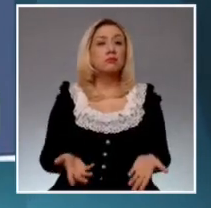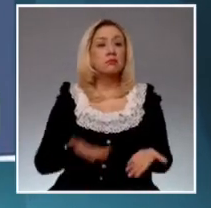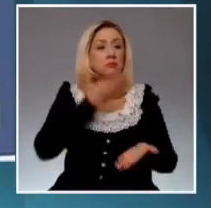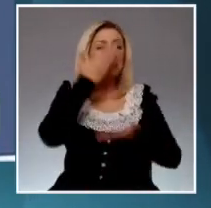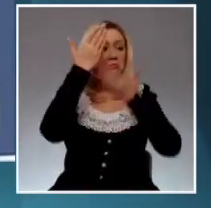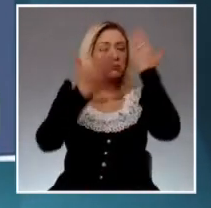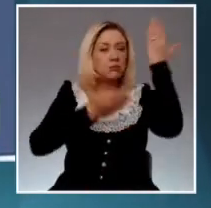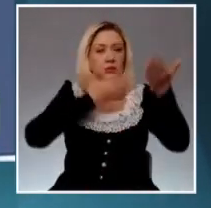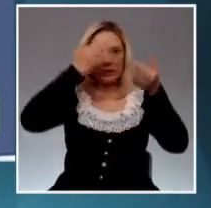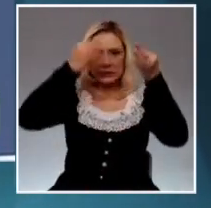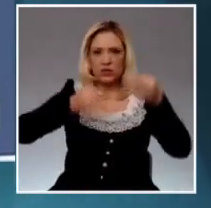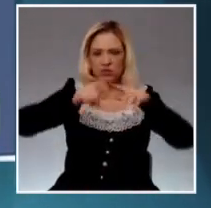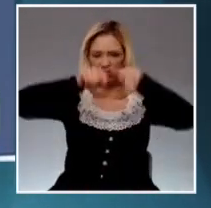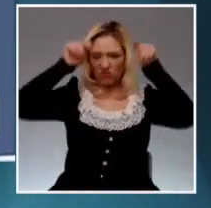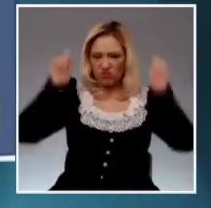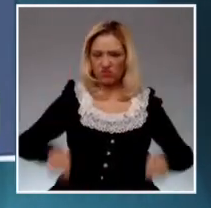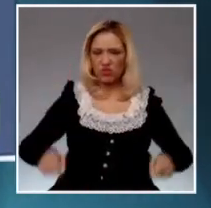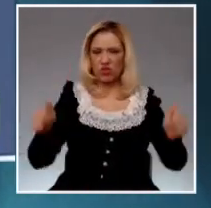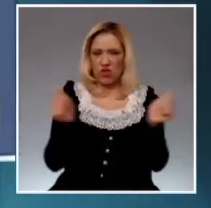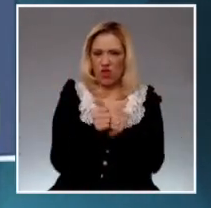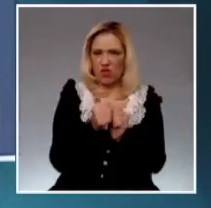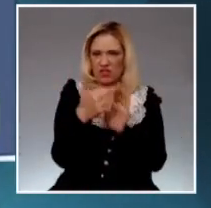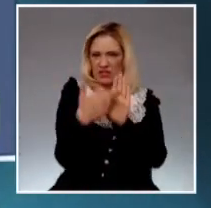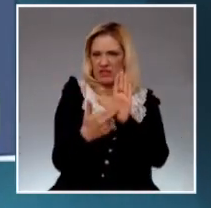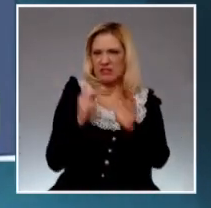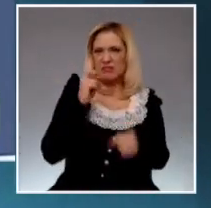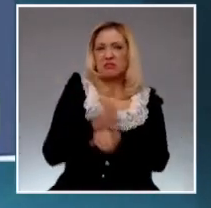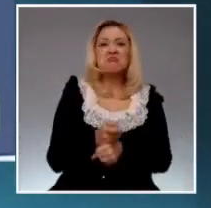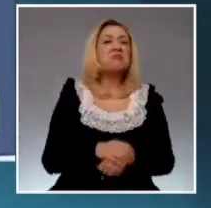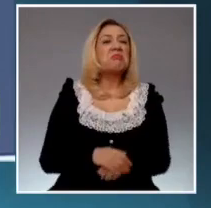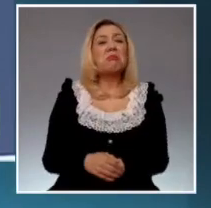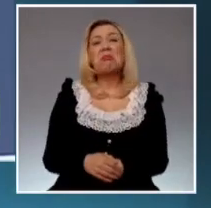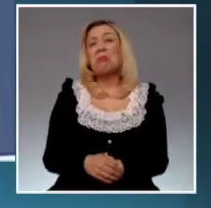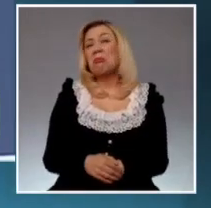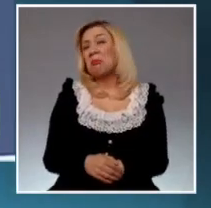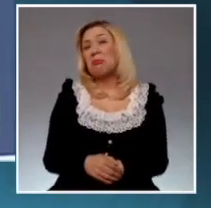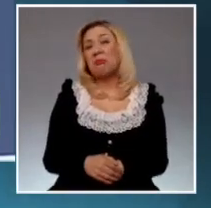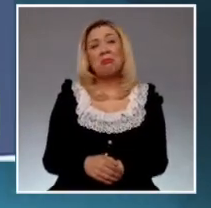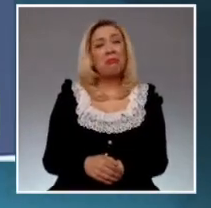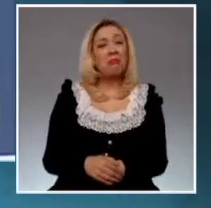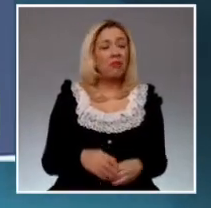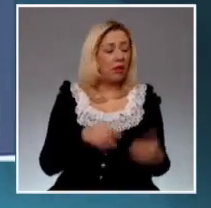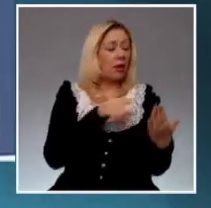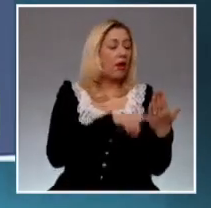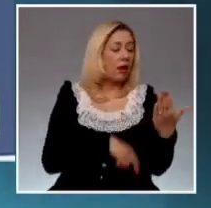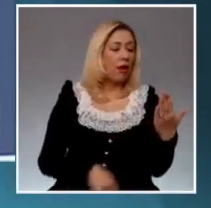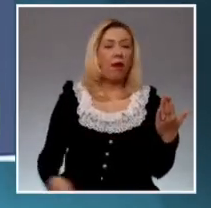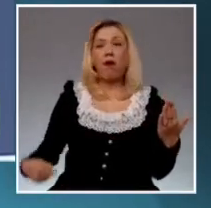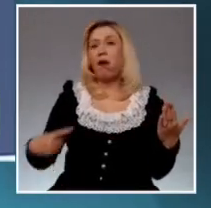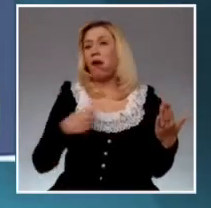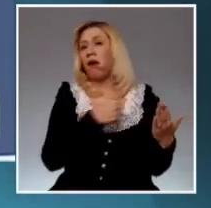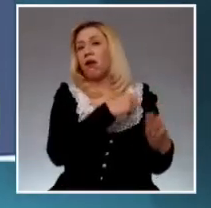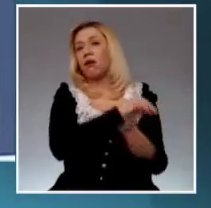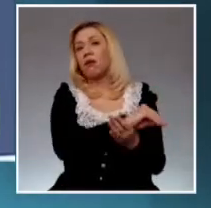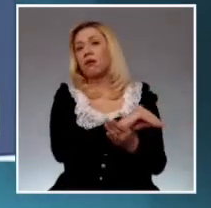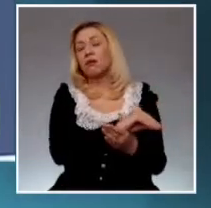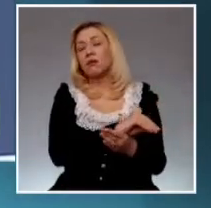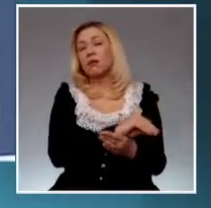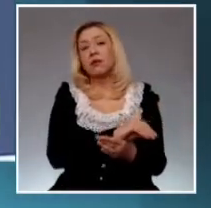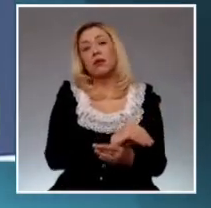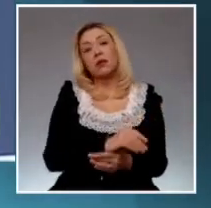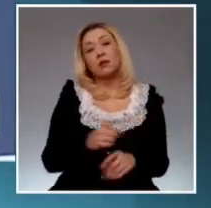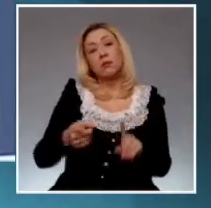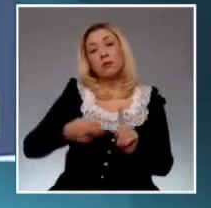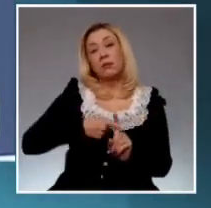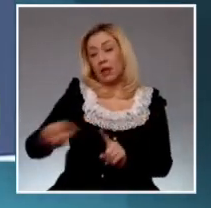plena y un sistema en el cual se premia la lealtad sobre la capacidad. Y eso evidentemente es una de